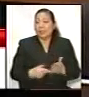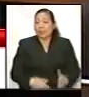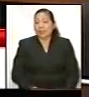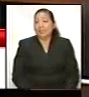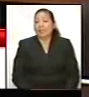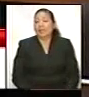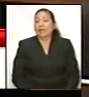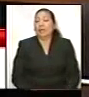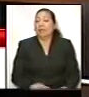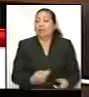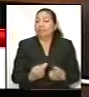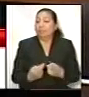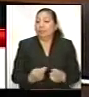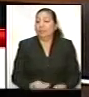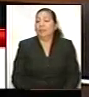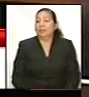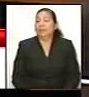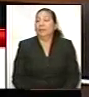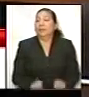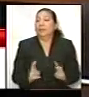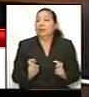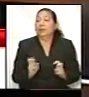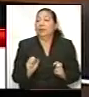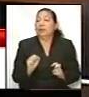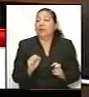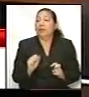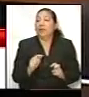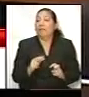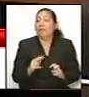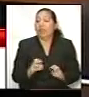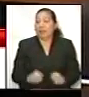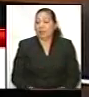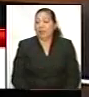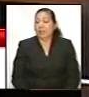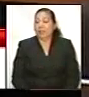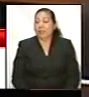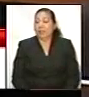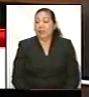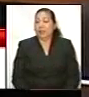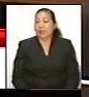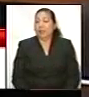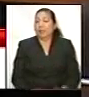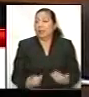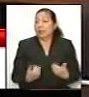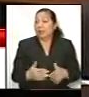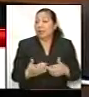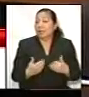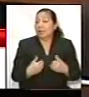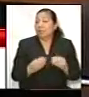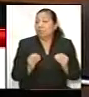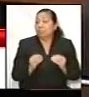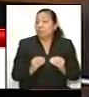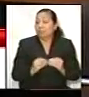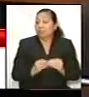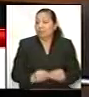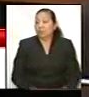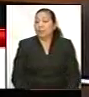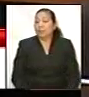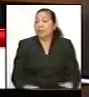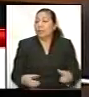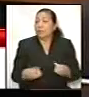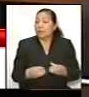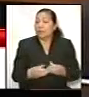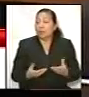decisiones, regula el tema de zonas francas. Entonces estamos incorporando. Eso ya tenemos concordancia con la Comisión